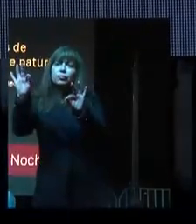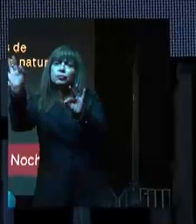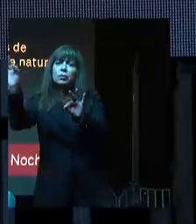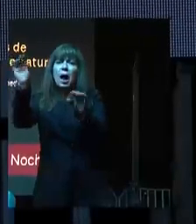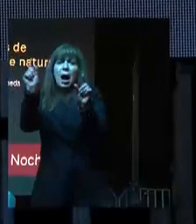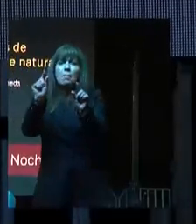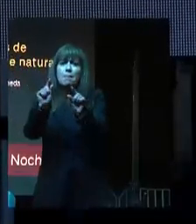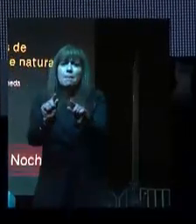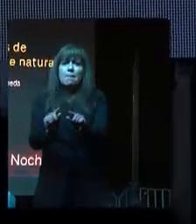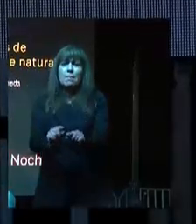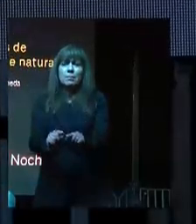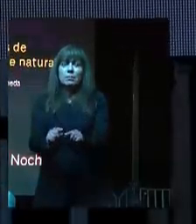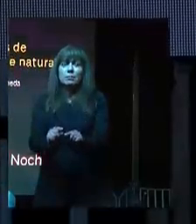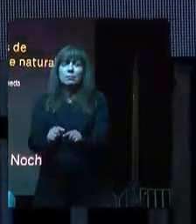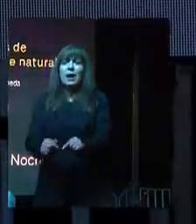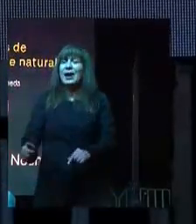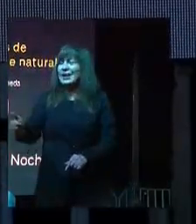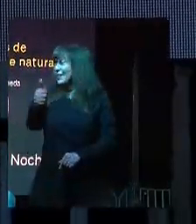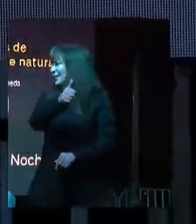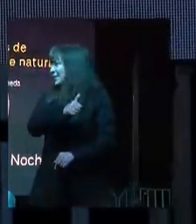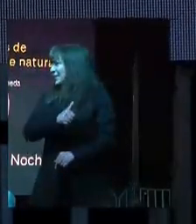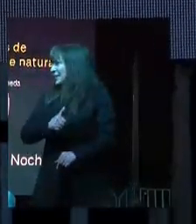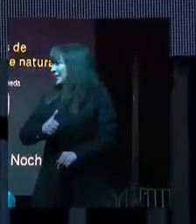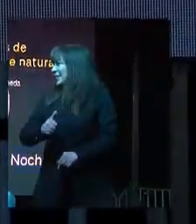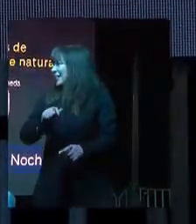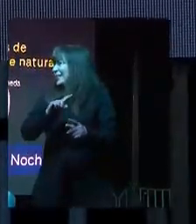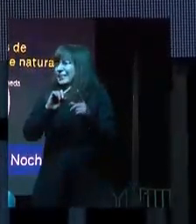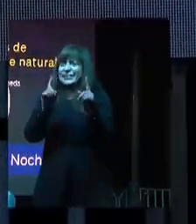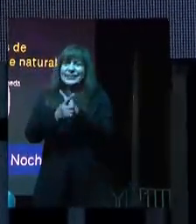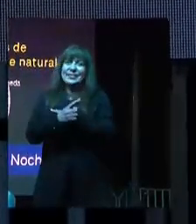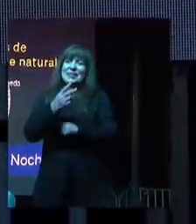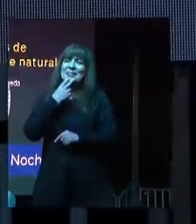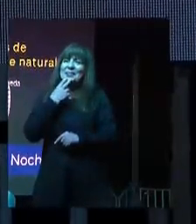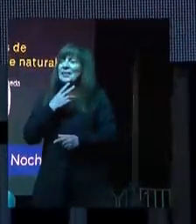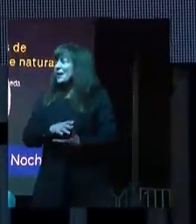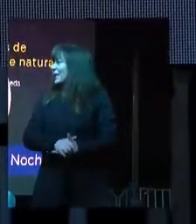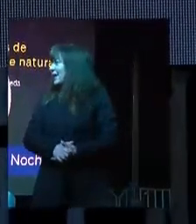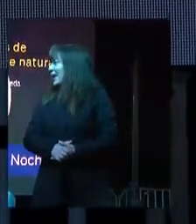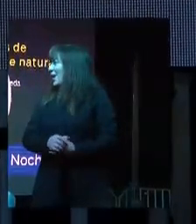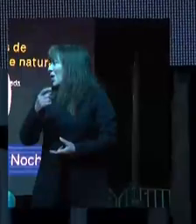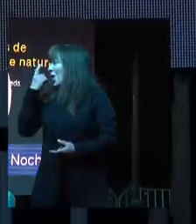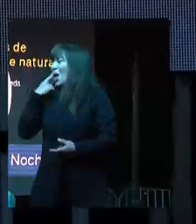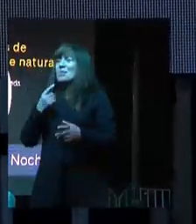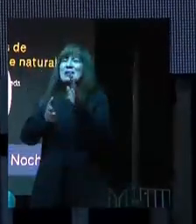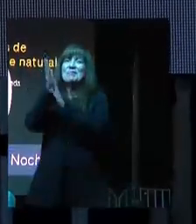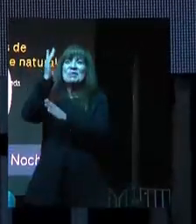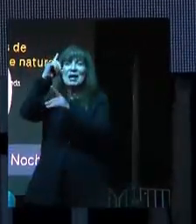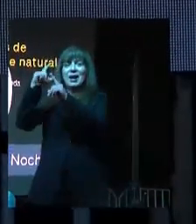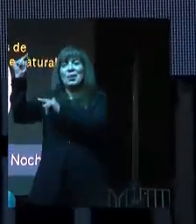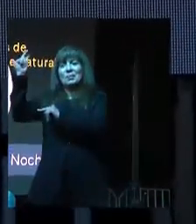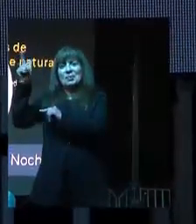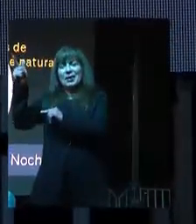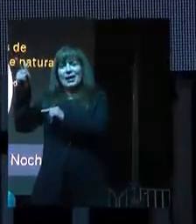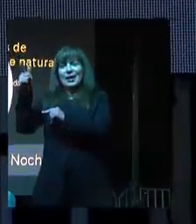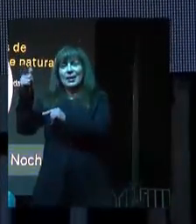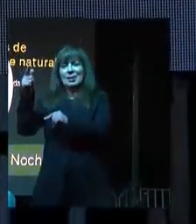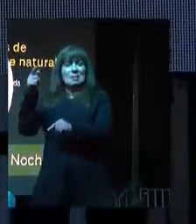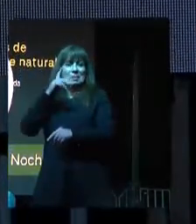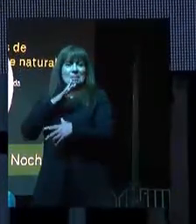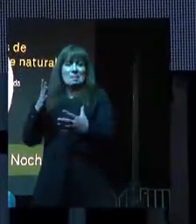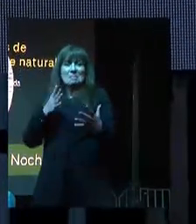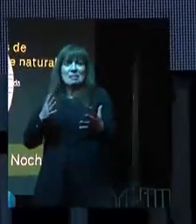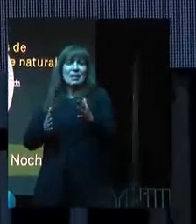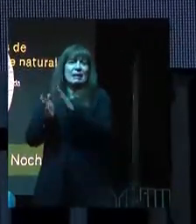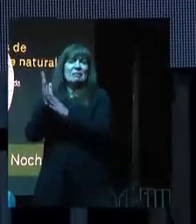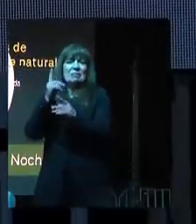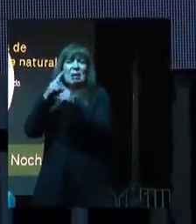todos y a todas y a todos. Eso nos cambió la vida. El que el hombre fuera a la luna. Cuando me dice, ¿para qué fueron a la